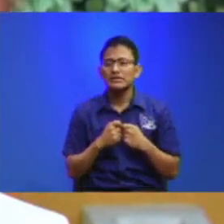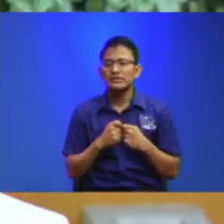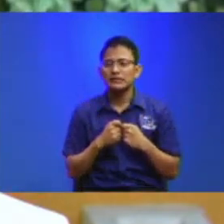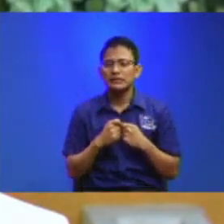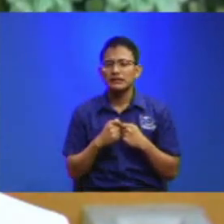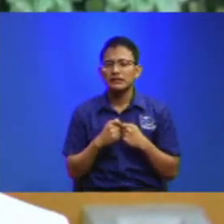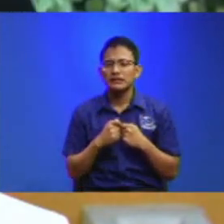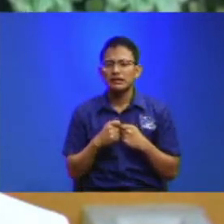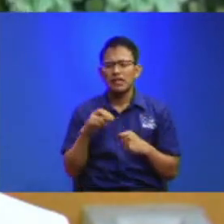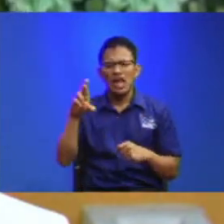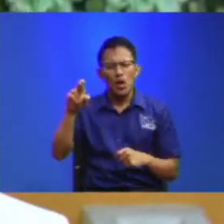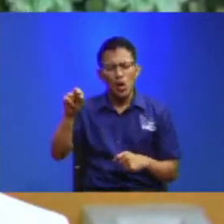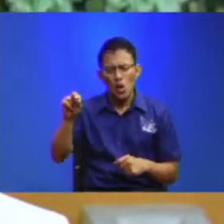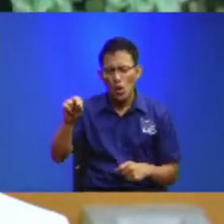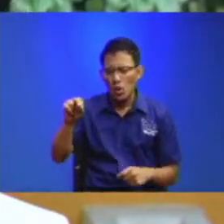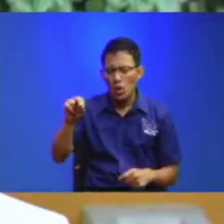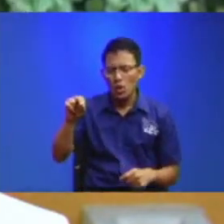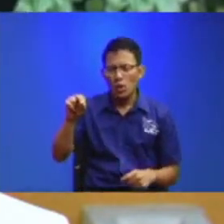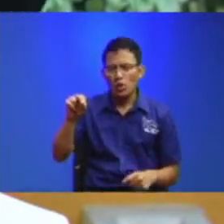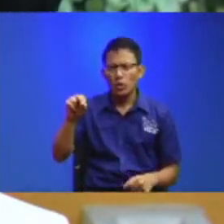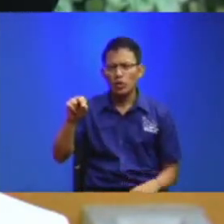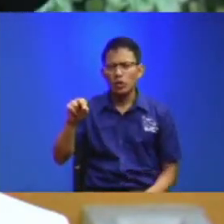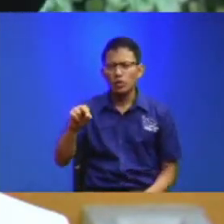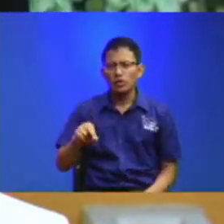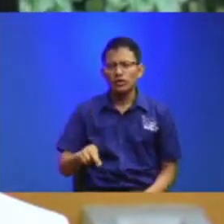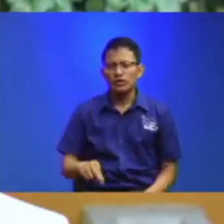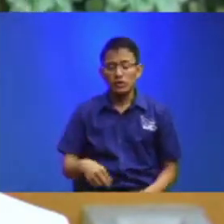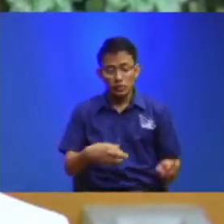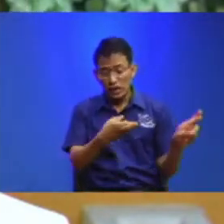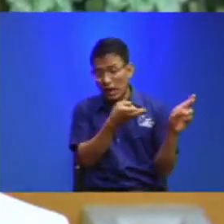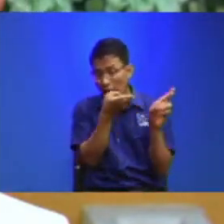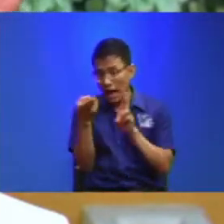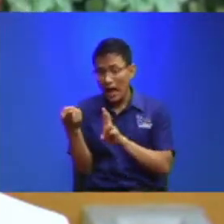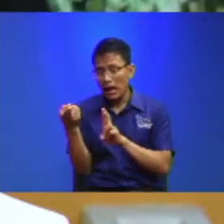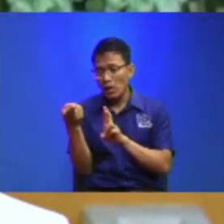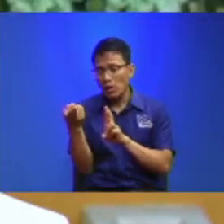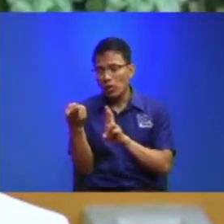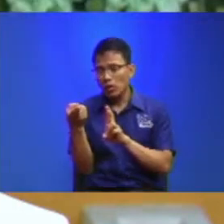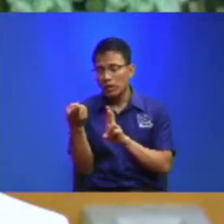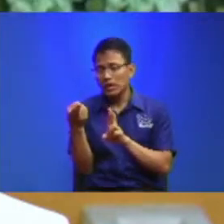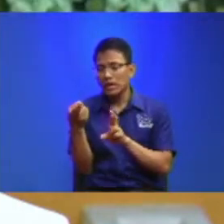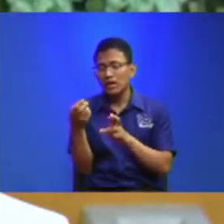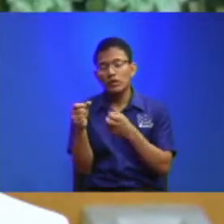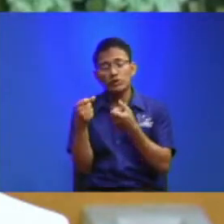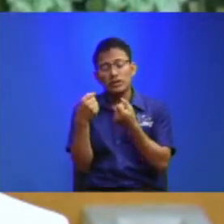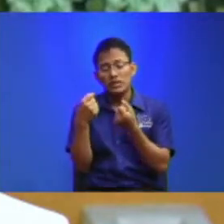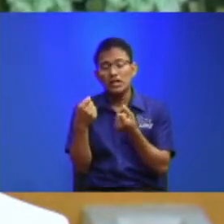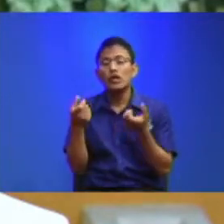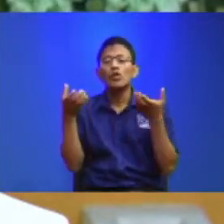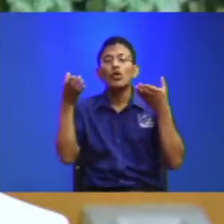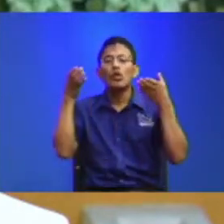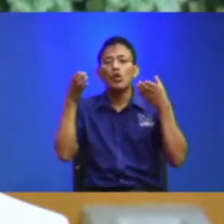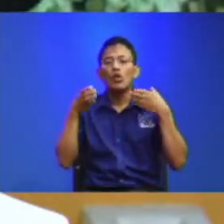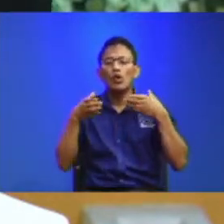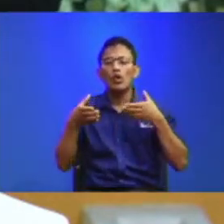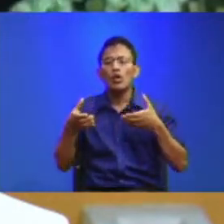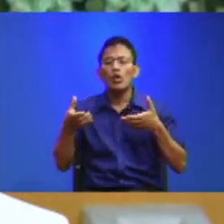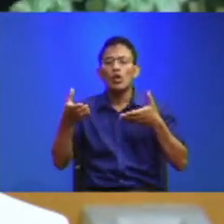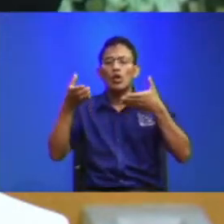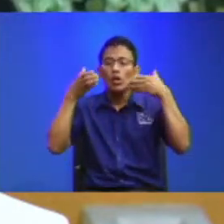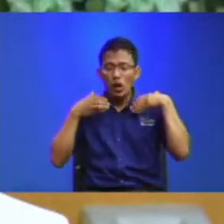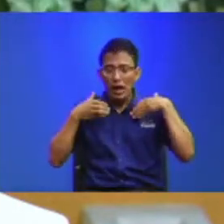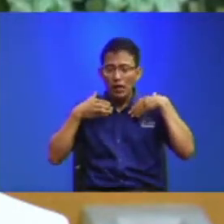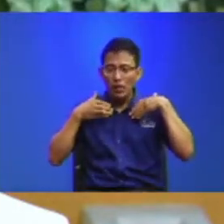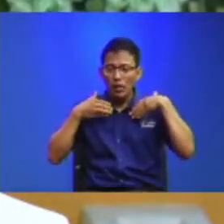Pero cadenas de oro y esclavas y toda esa cuestión, eso no. No estoy diciendo que eso sea malo, por cierto, ¿ok? Lo que estoy diciendo es